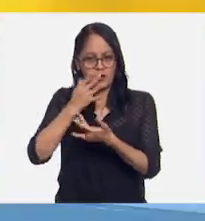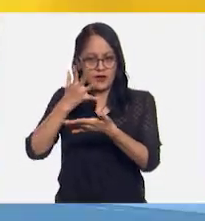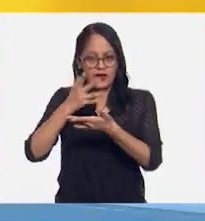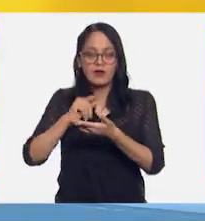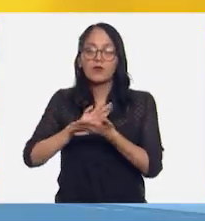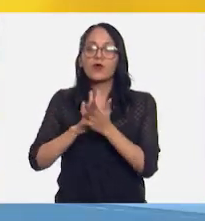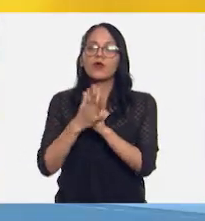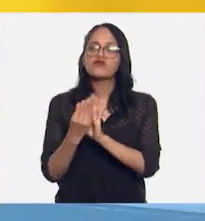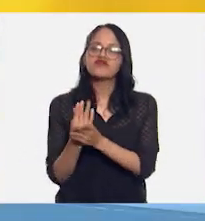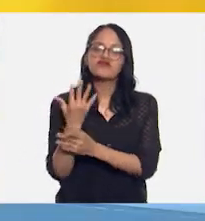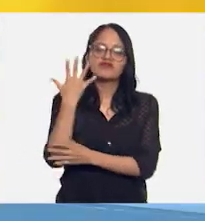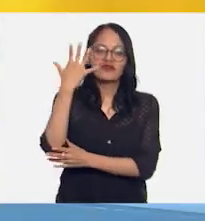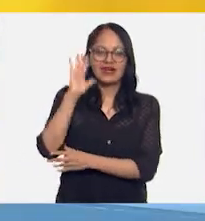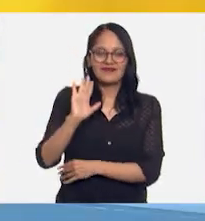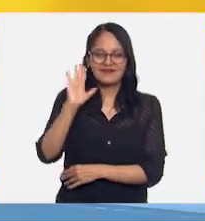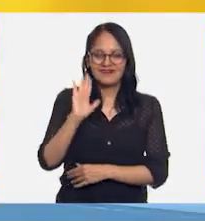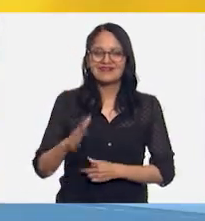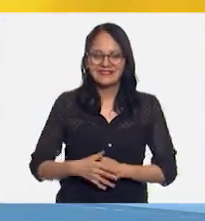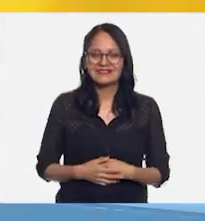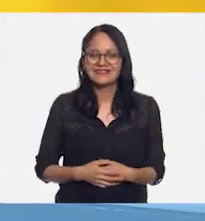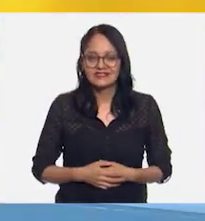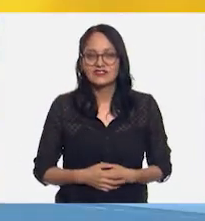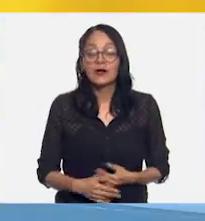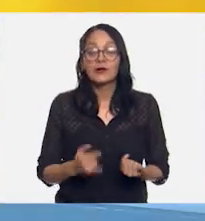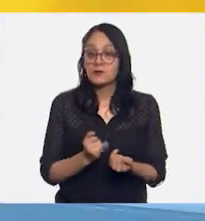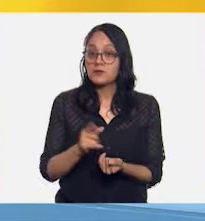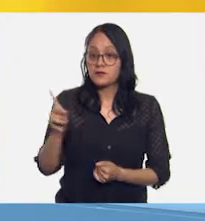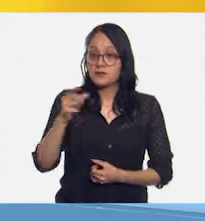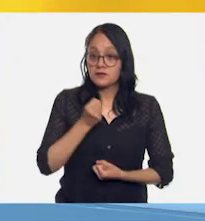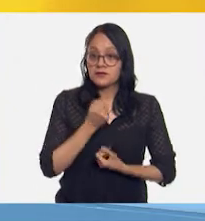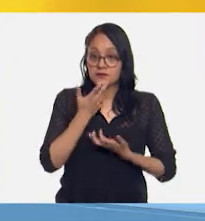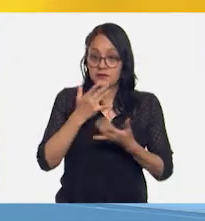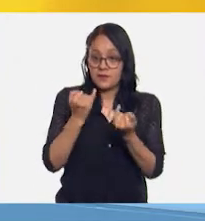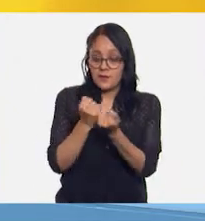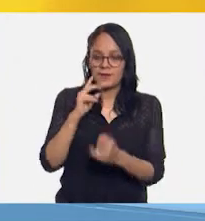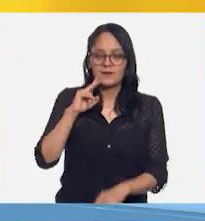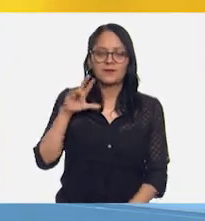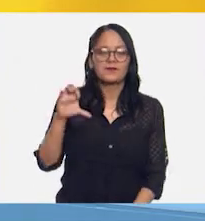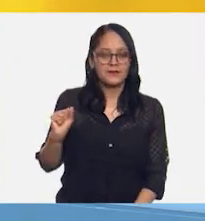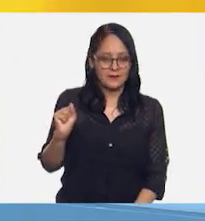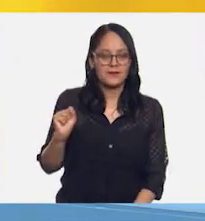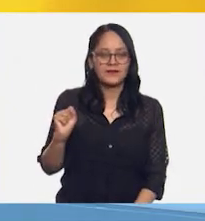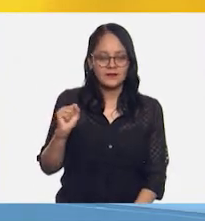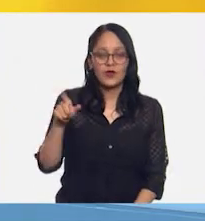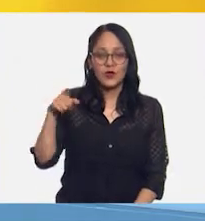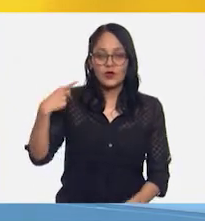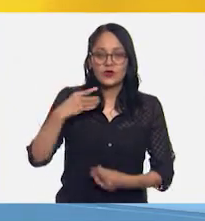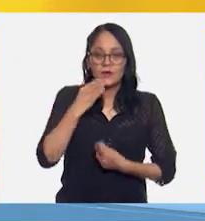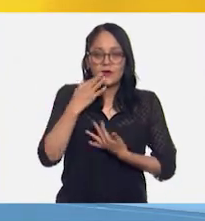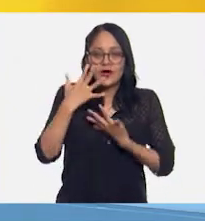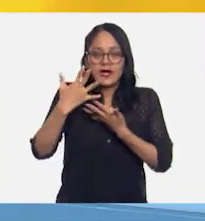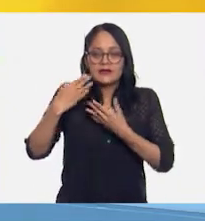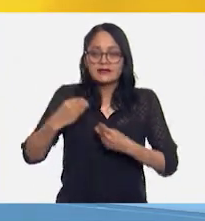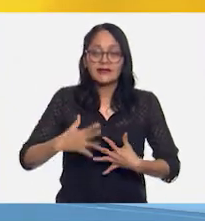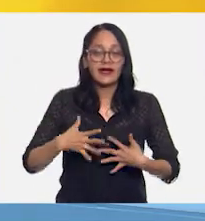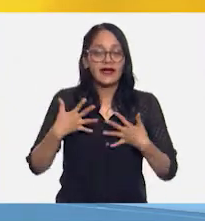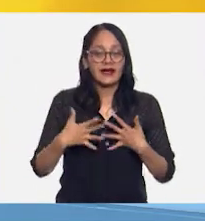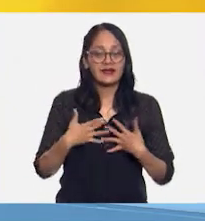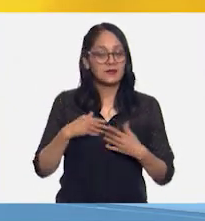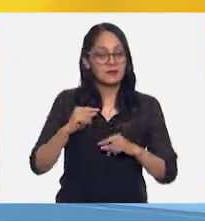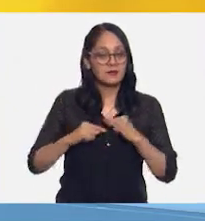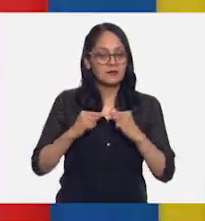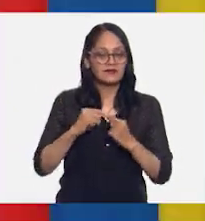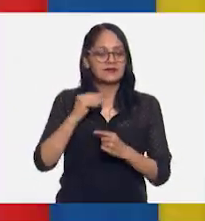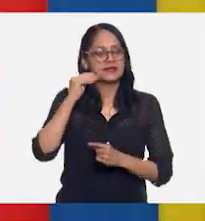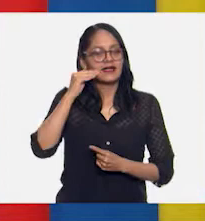parece perfecto, María. Y por la manera en que te estás expresando, me queda claro que la poesía te está inspirando mucho